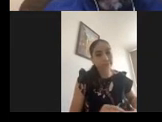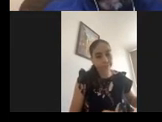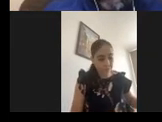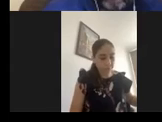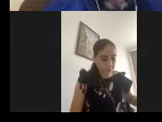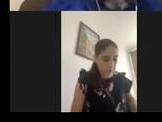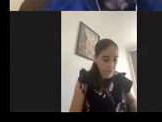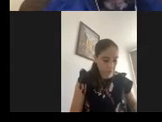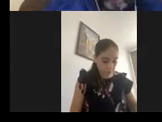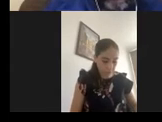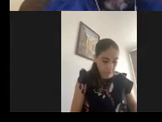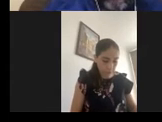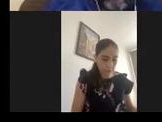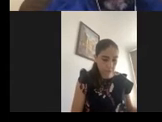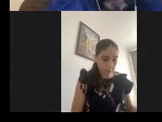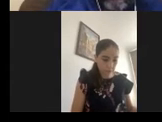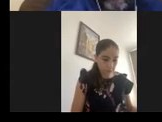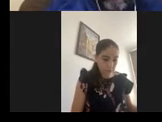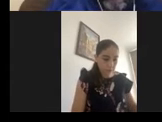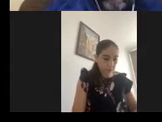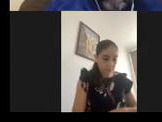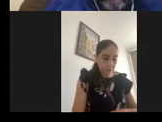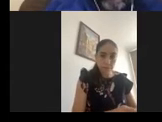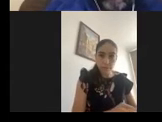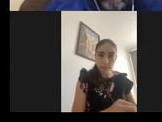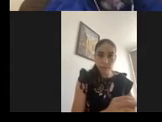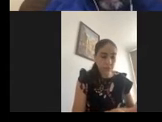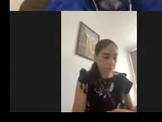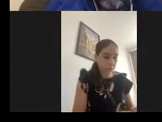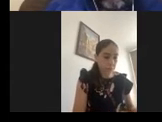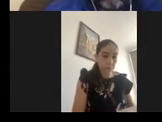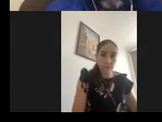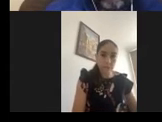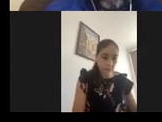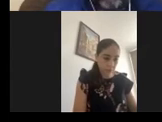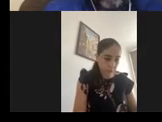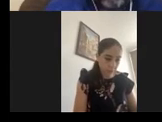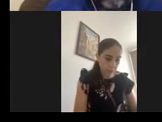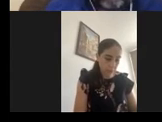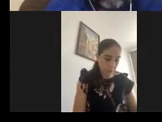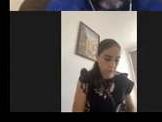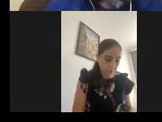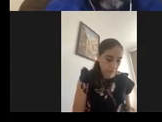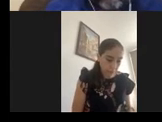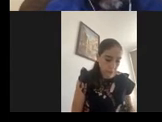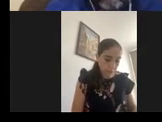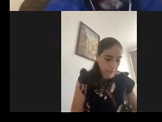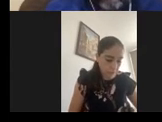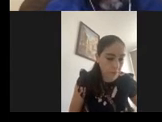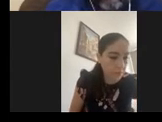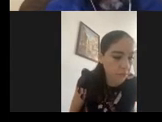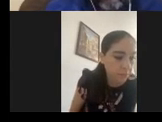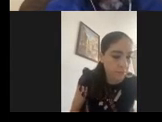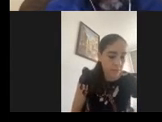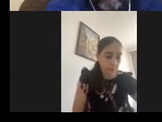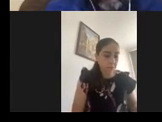mañana pues ya nomás apareció el boquete en la manzana, ¿no? Pero bueno, adelante Alejandro, ya es la nueva. Sí, y a partir también de